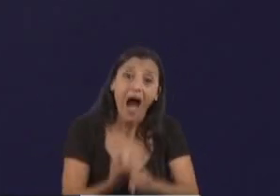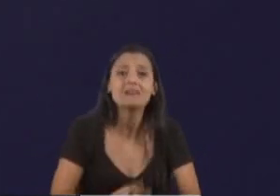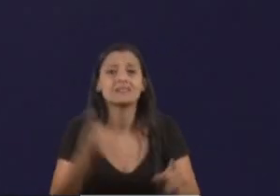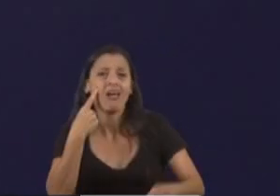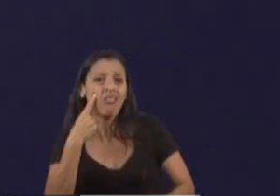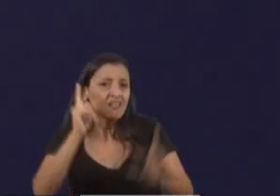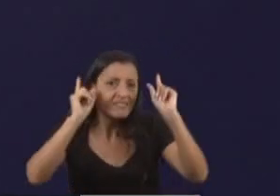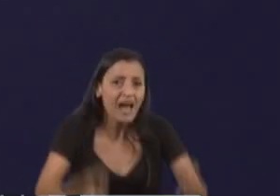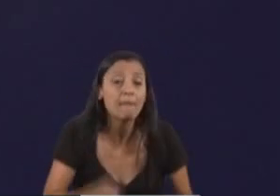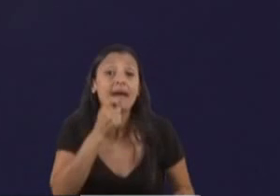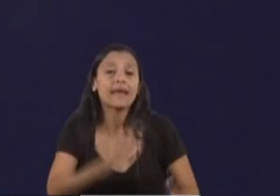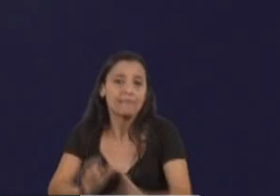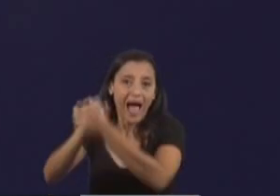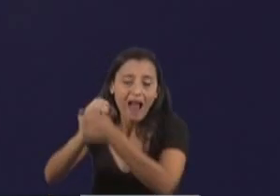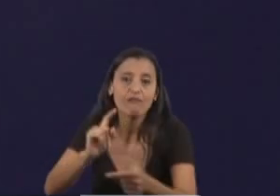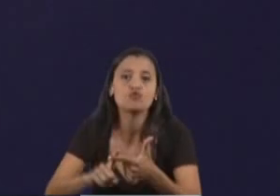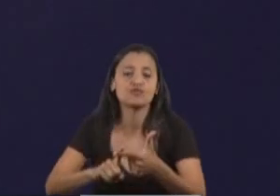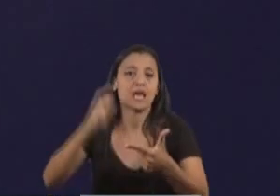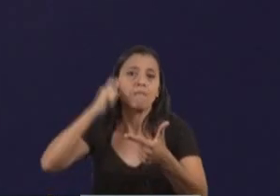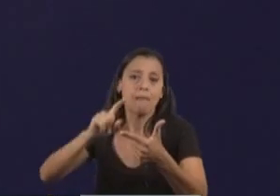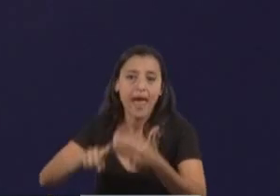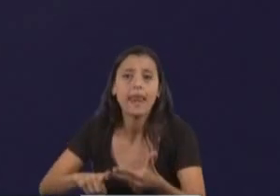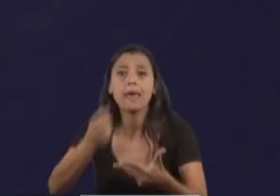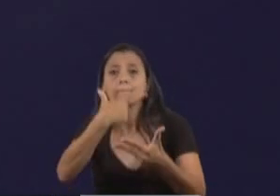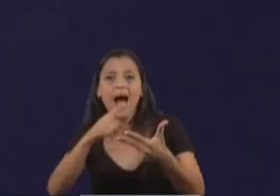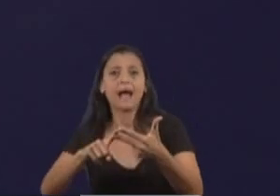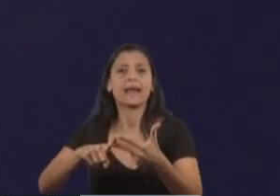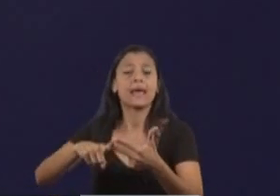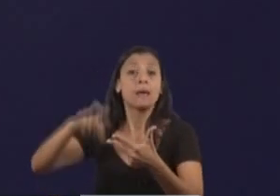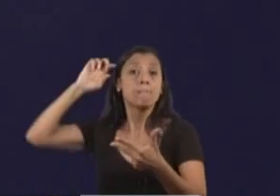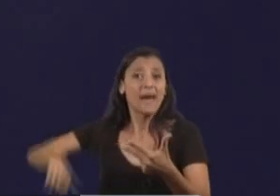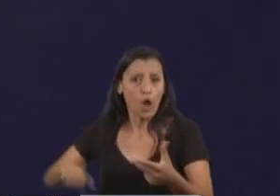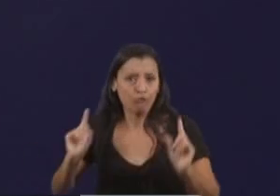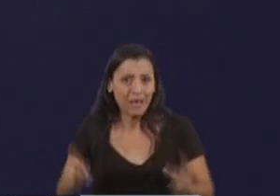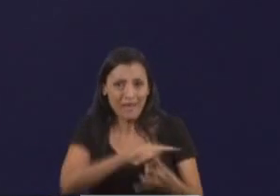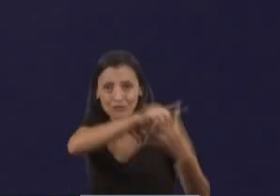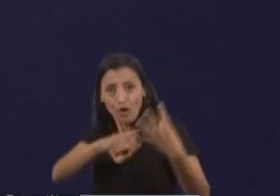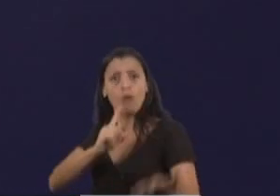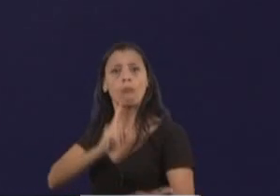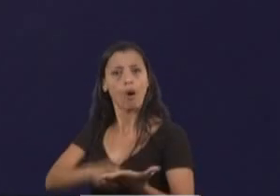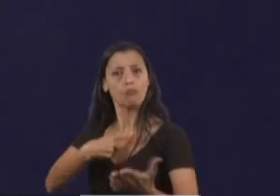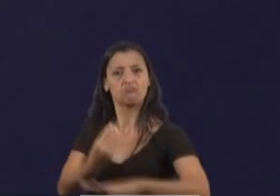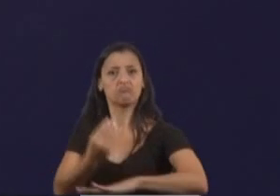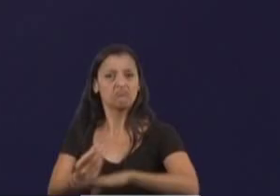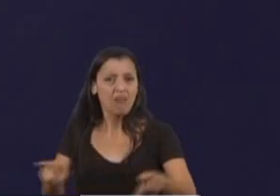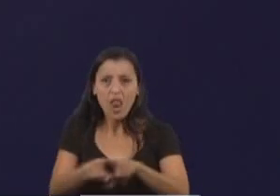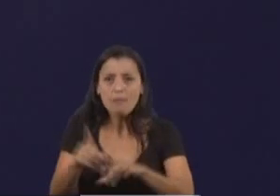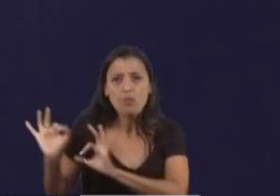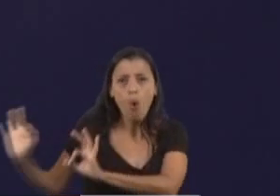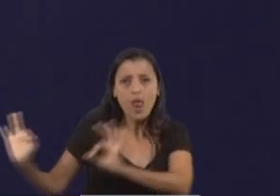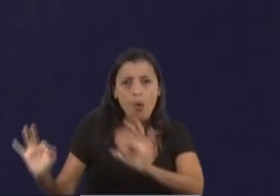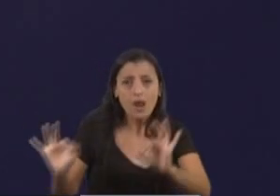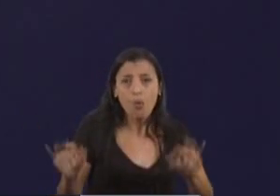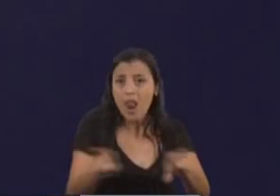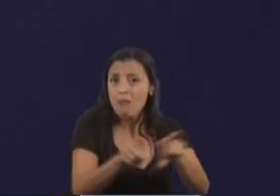desde Perón, Alfonsín, Menem o Macri, y que incluso ha sido convalidado el mecanismo por la propia